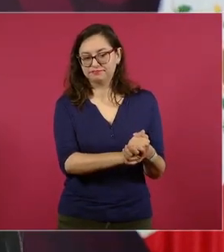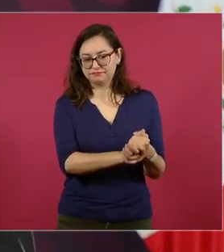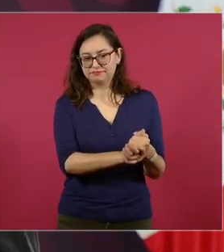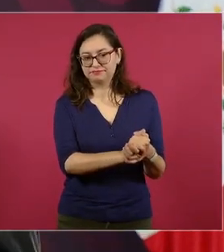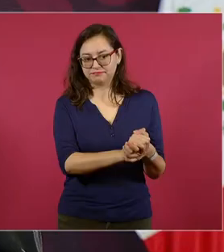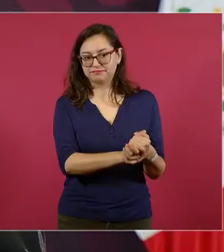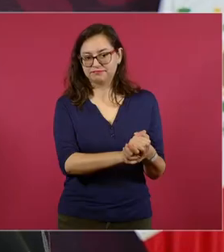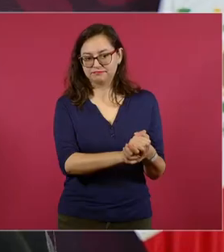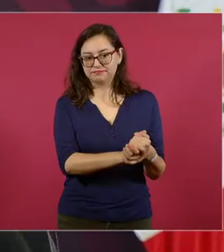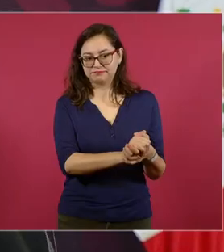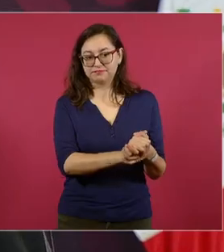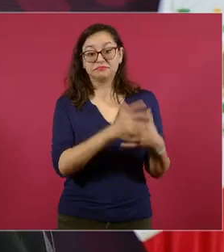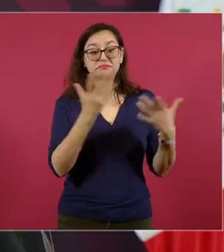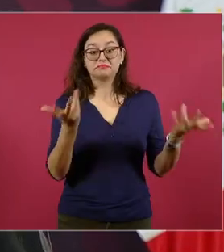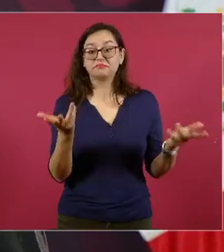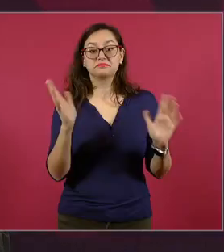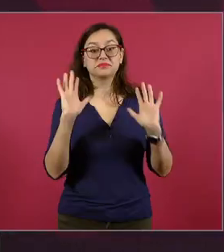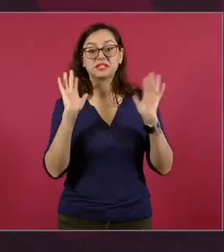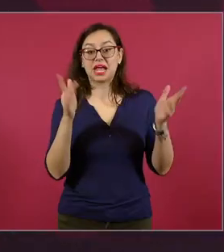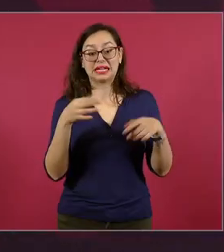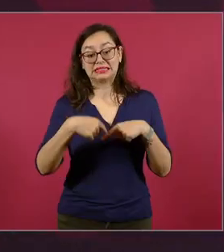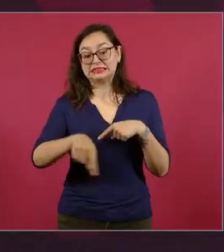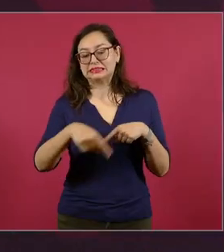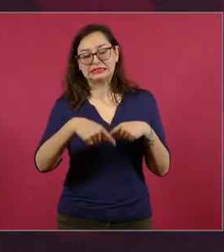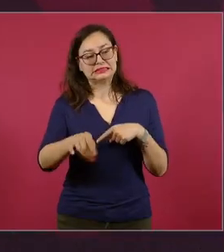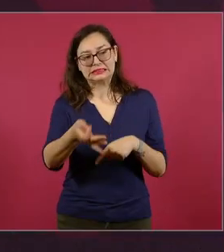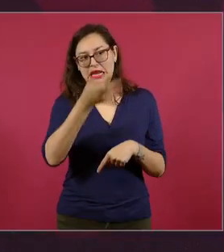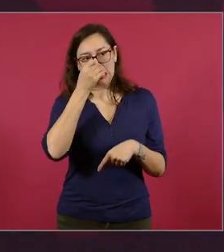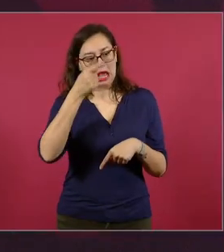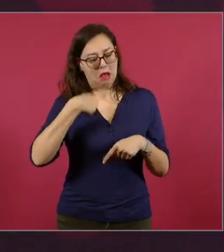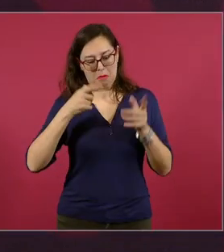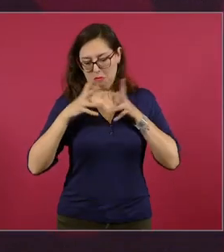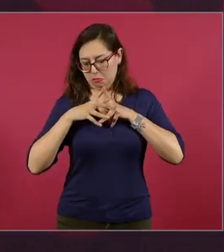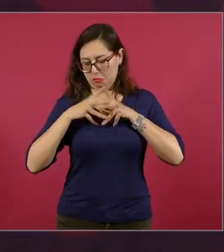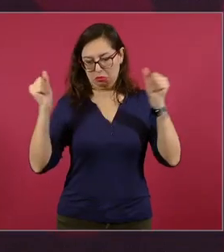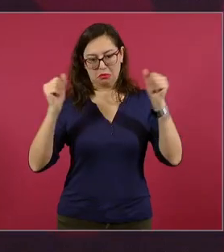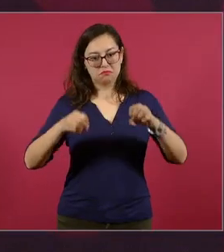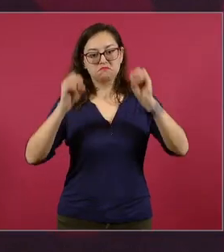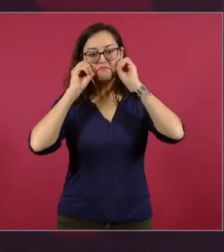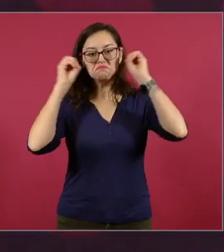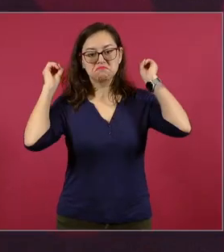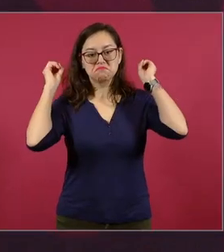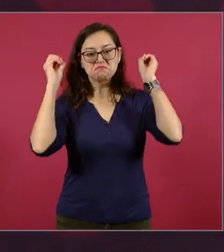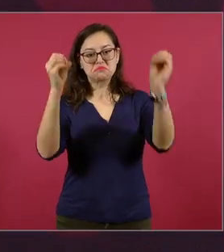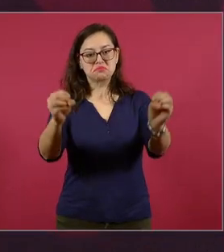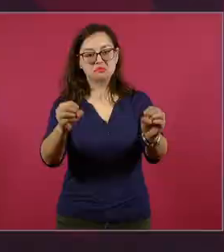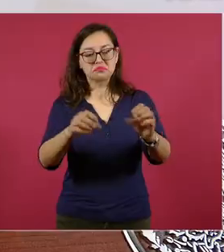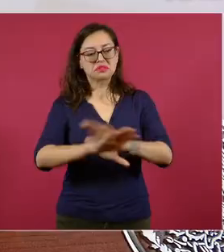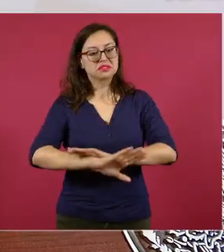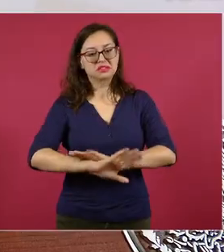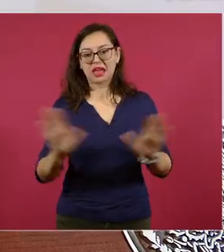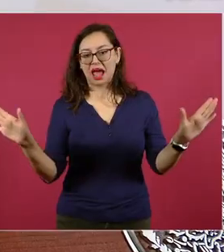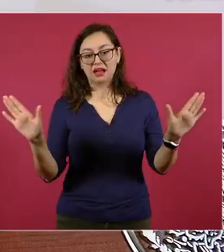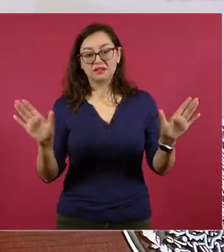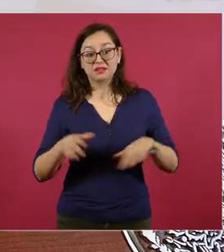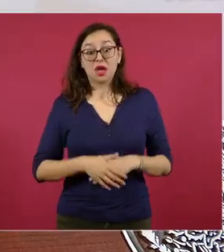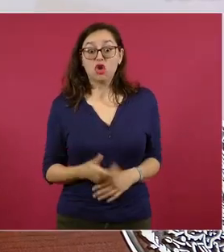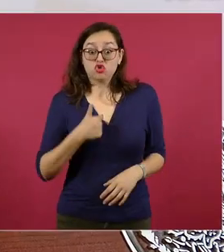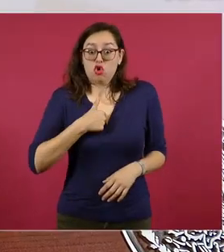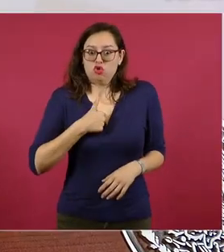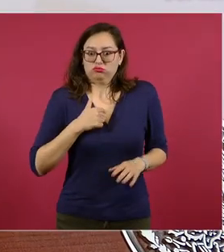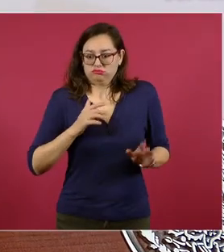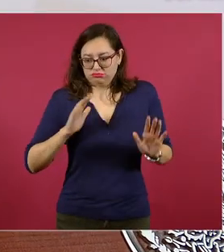un saludo. Ya no nos vamos a estar viendo, ya nos falta pocos días, ni nos vamos a estar escuchando, al menos en mi